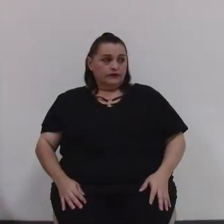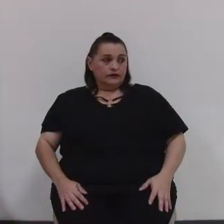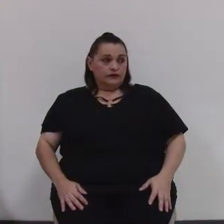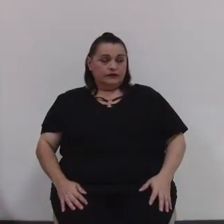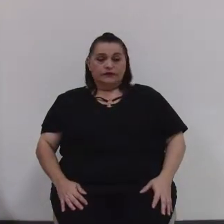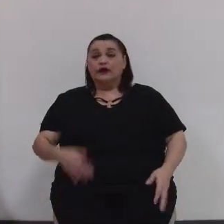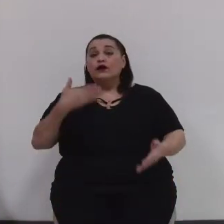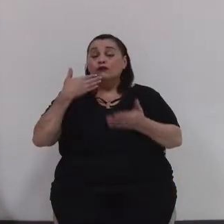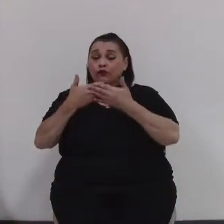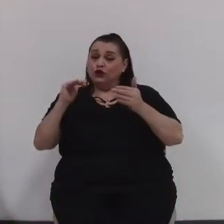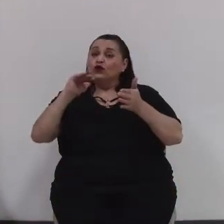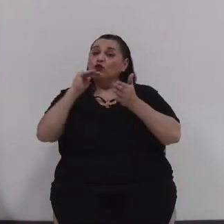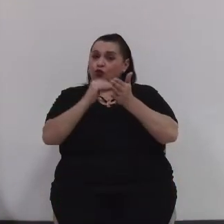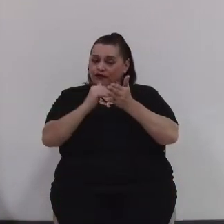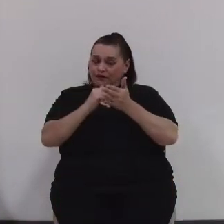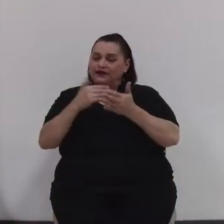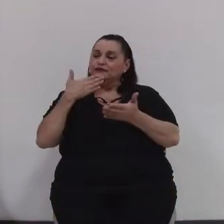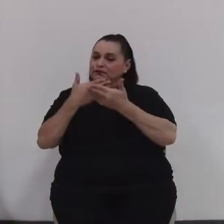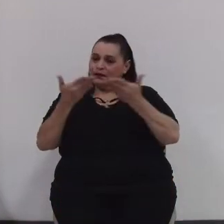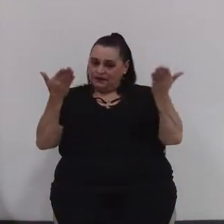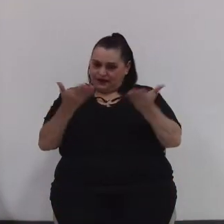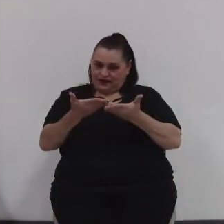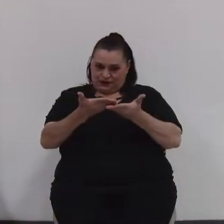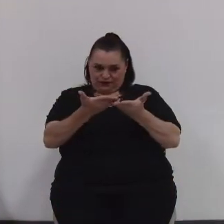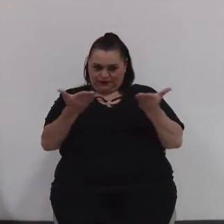Bueno, nuevamente darles la bienvenida